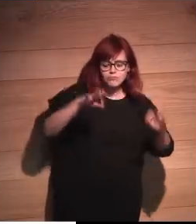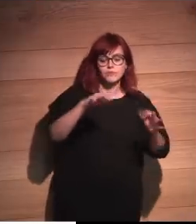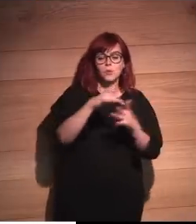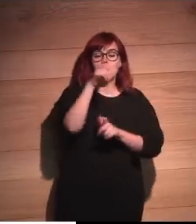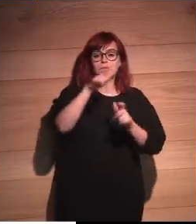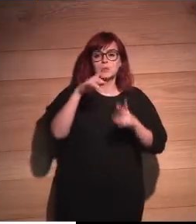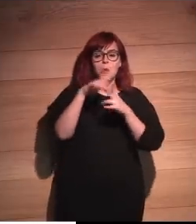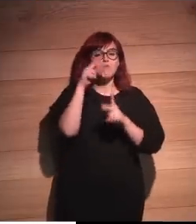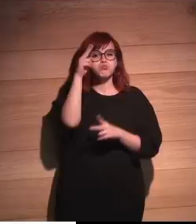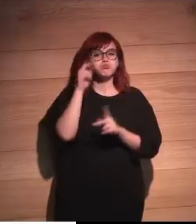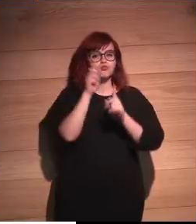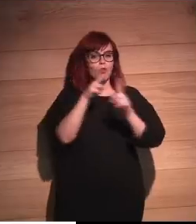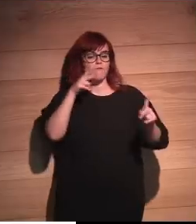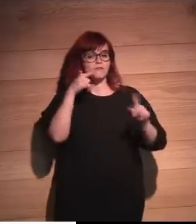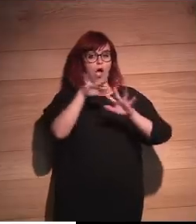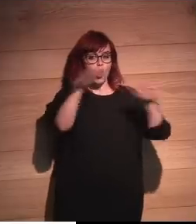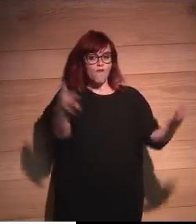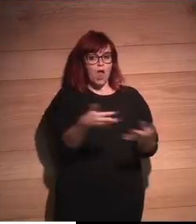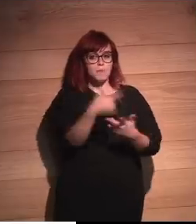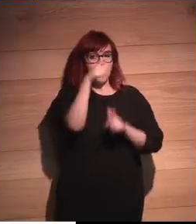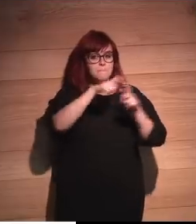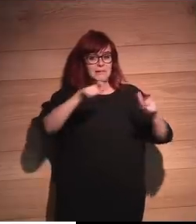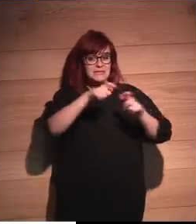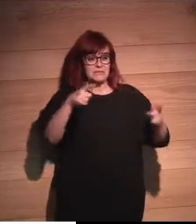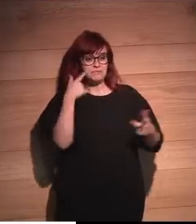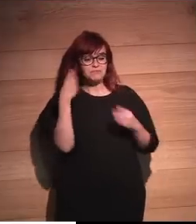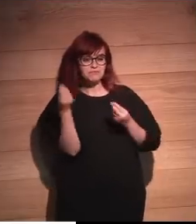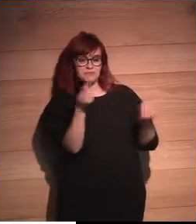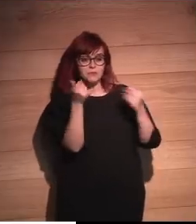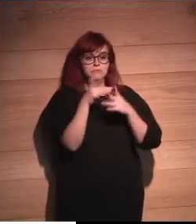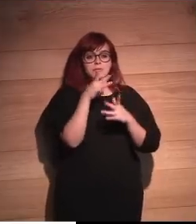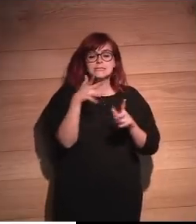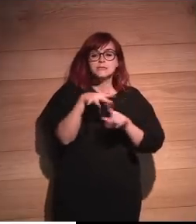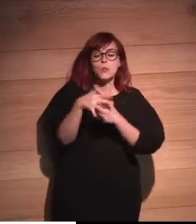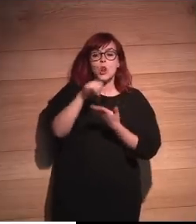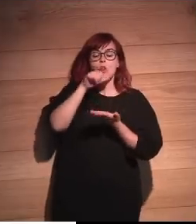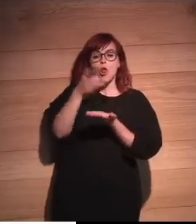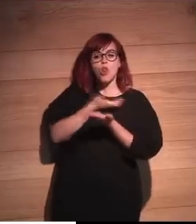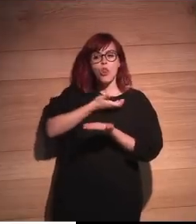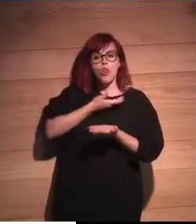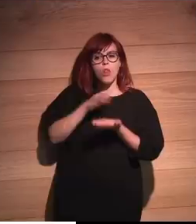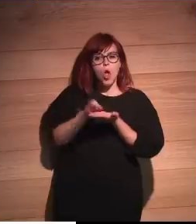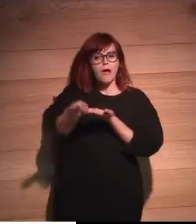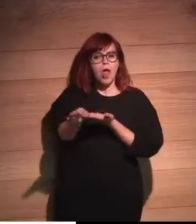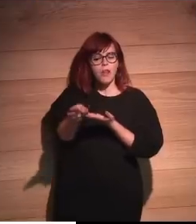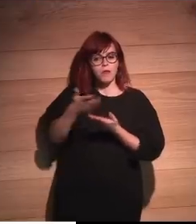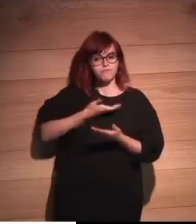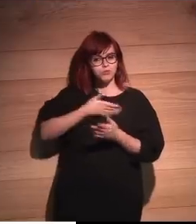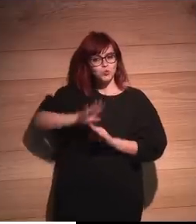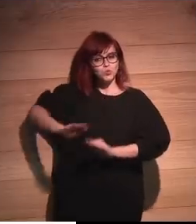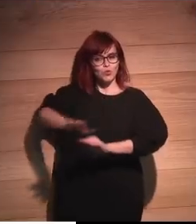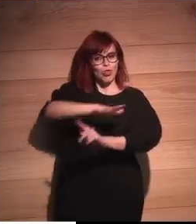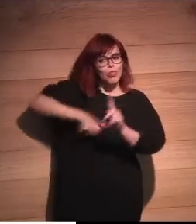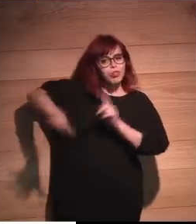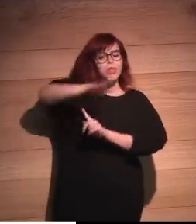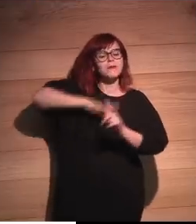especialmente comprometida con la globalización atienden a sus necesidades locales, su política local,